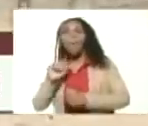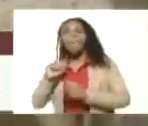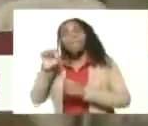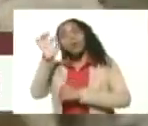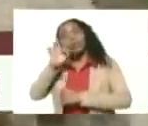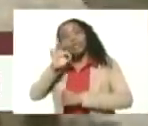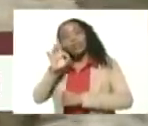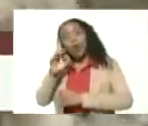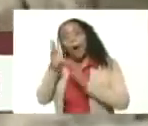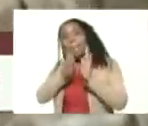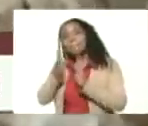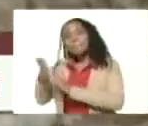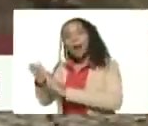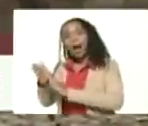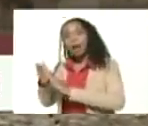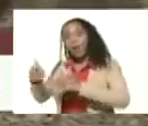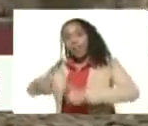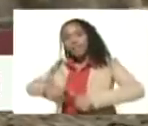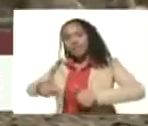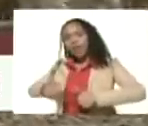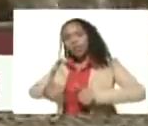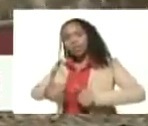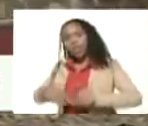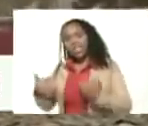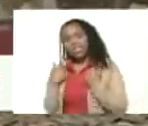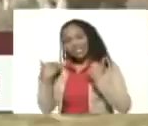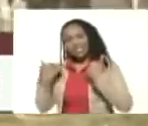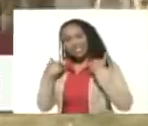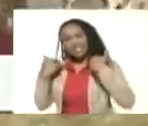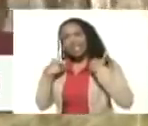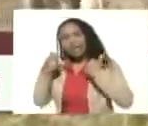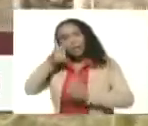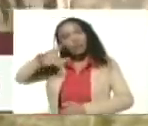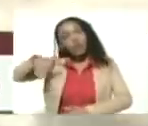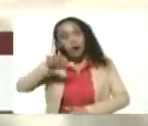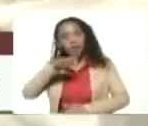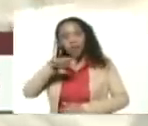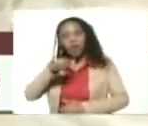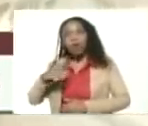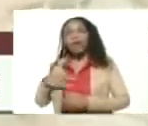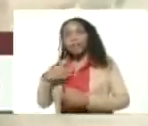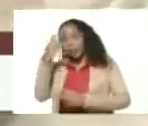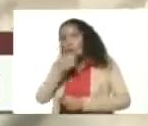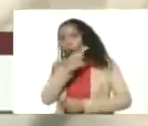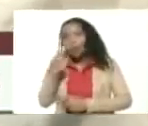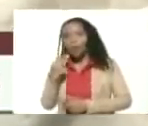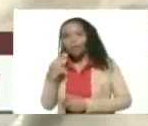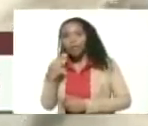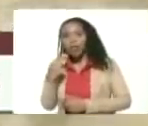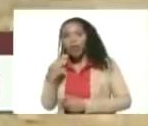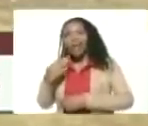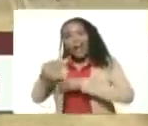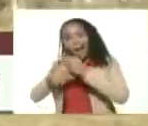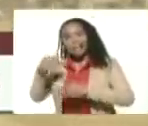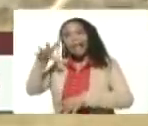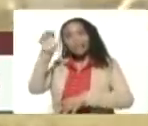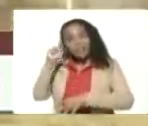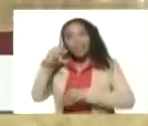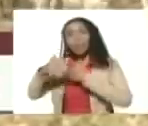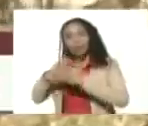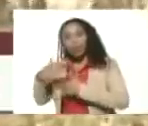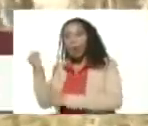el plan con el esfuerzo y el sacrificio de un pueblo que se compromete y que entiende que